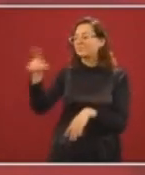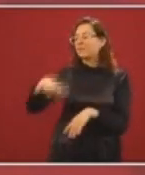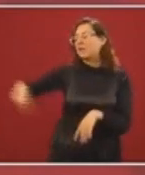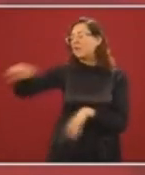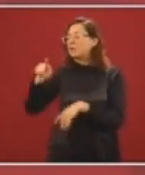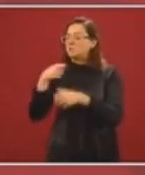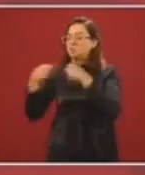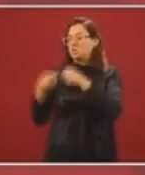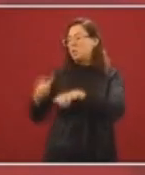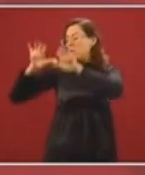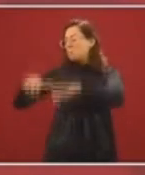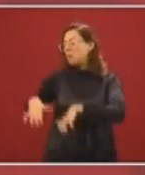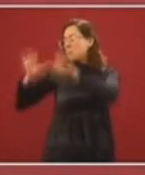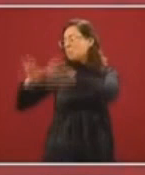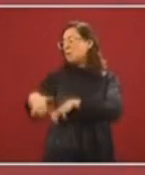articulistas.